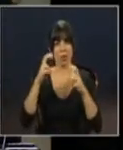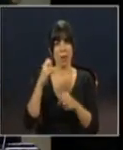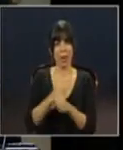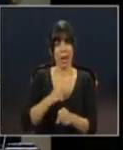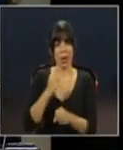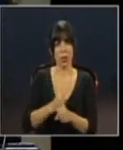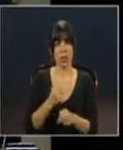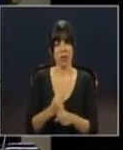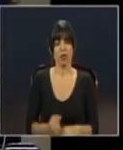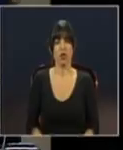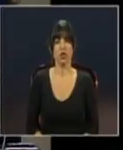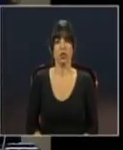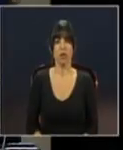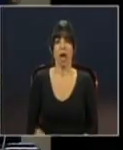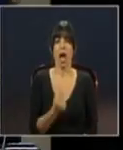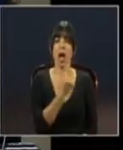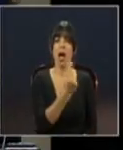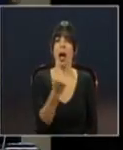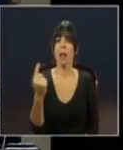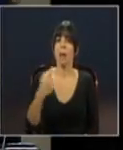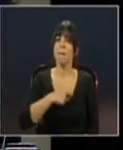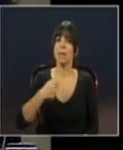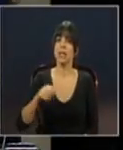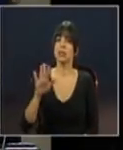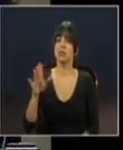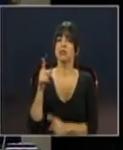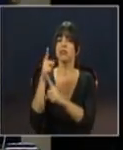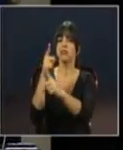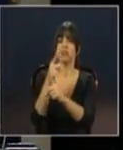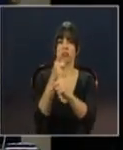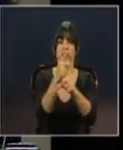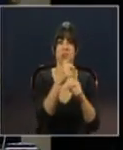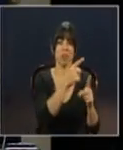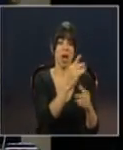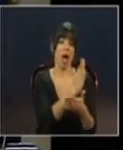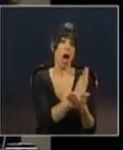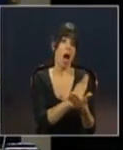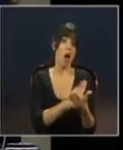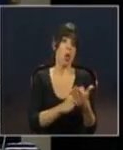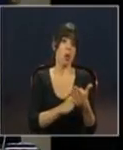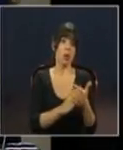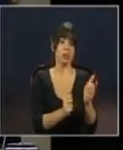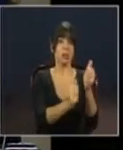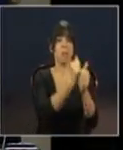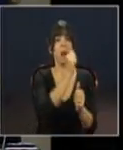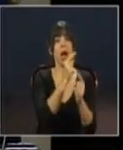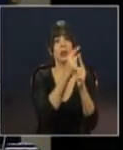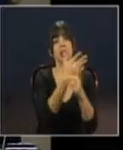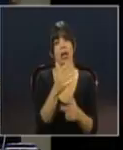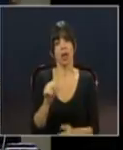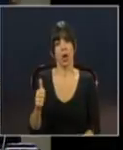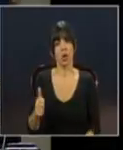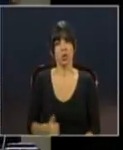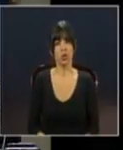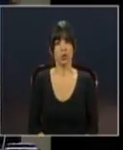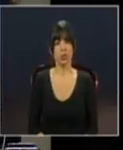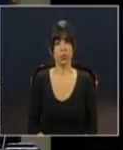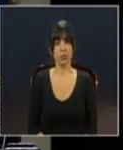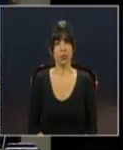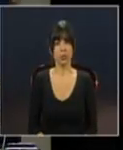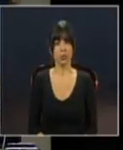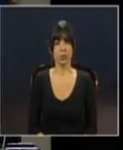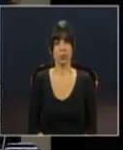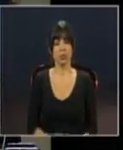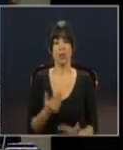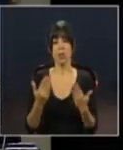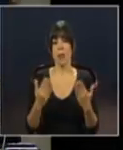ejecutivos. Y cada presidencia tiene su afán, algunos mucho mayores que otros. No han